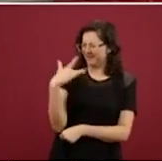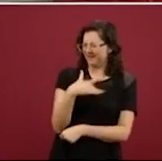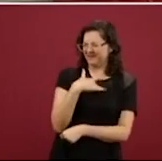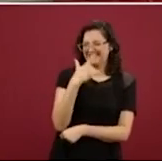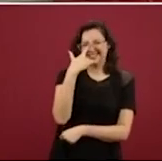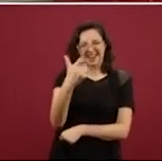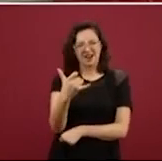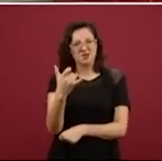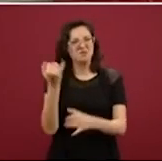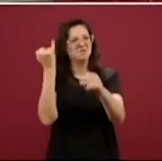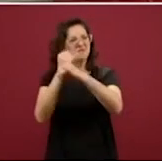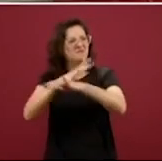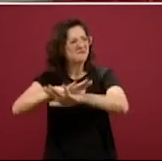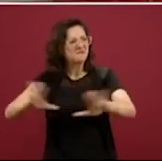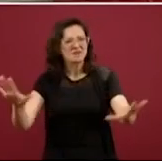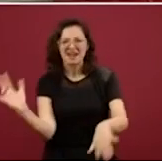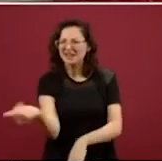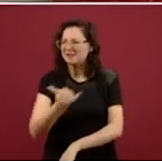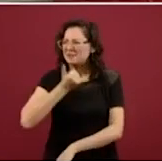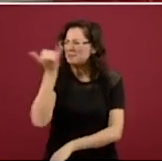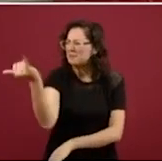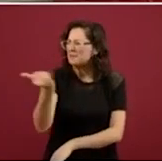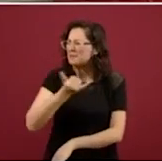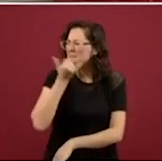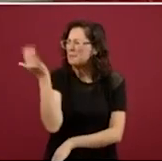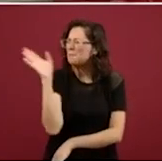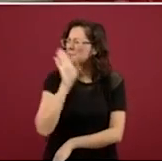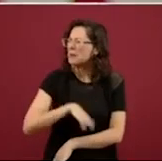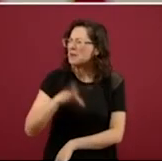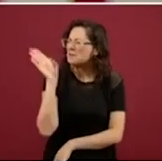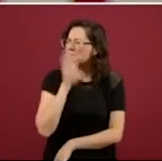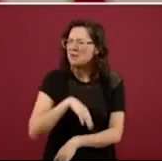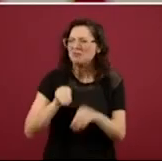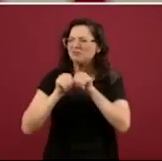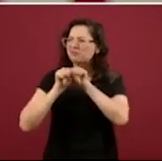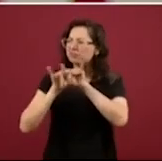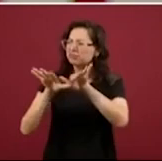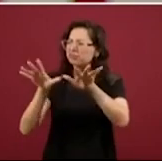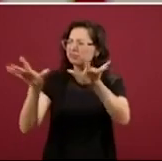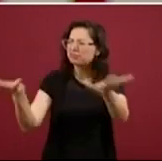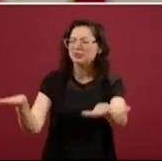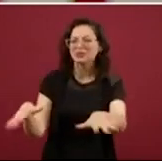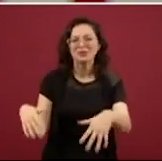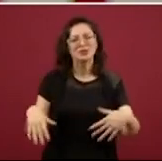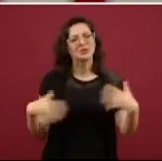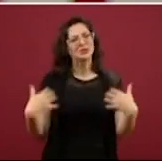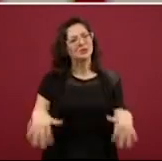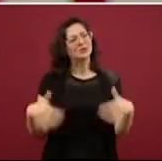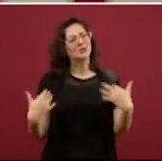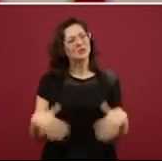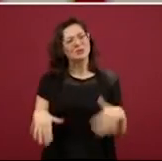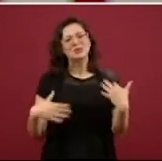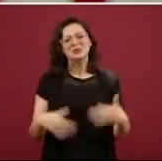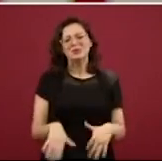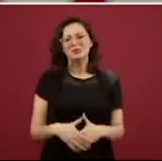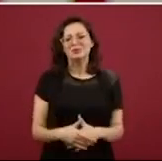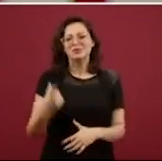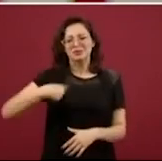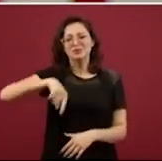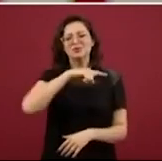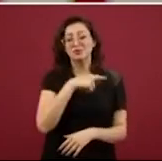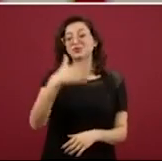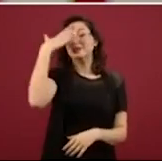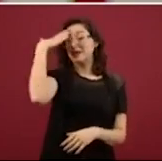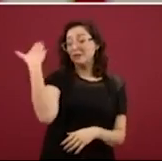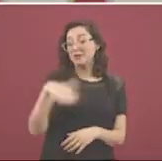la secretaria de salud recomendó a los ciudadanos quedarse en casa si presentan síntomas de alguna enfermedad respiratoria como fiebre tos